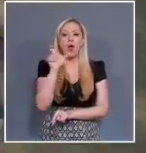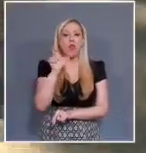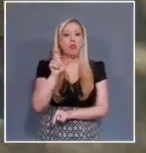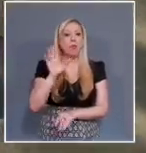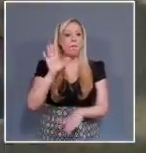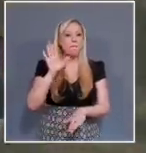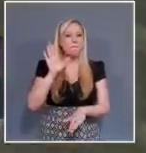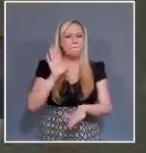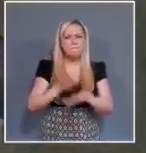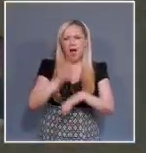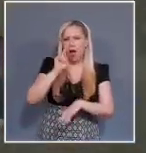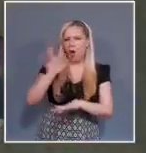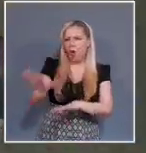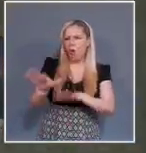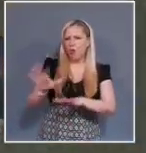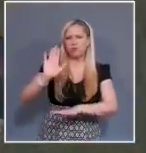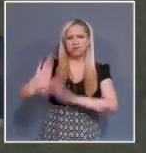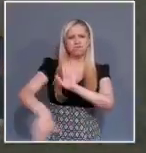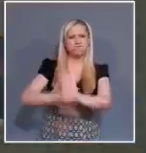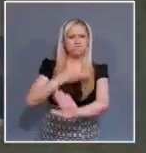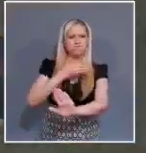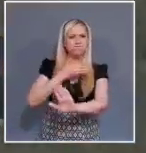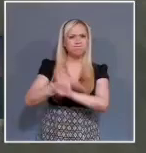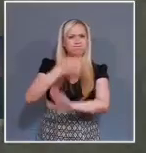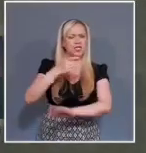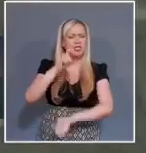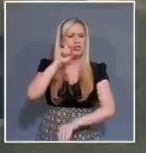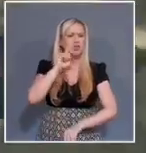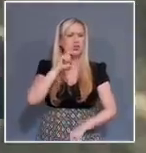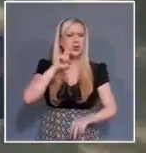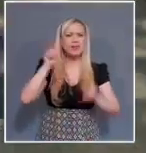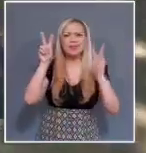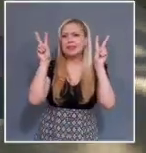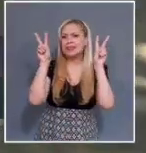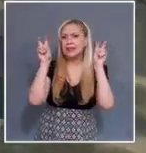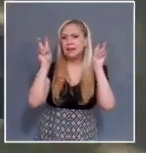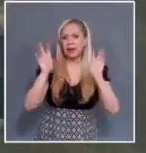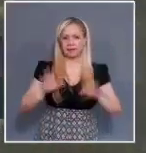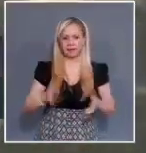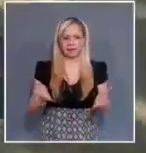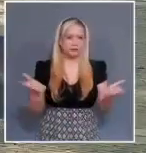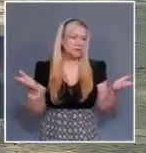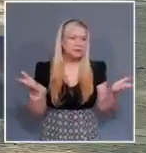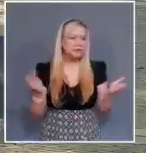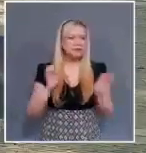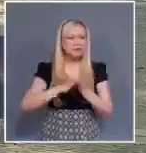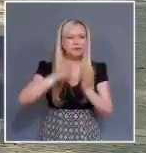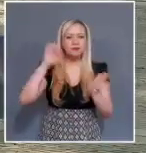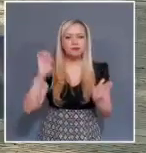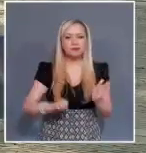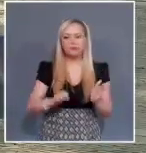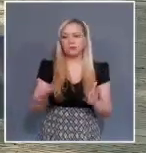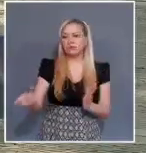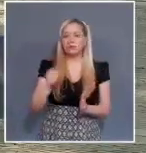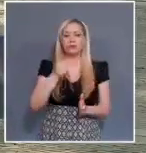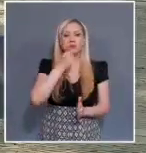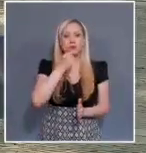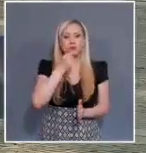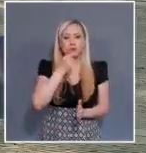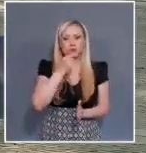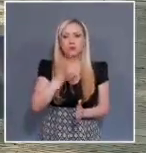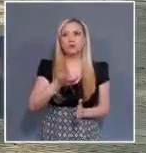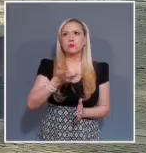sexual de forma que abarque todas aquellas conductas que por su naturaleza sexual afecten la libertad autonomía